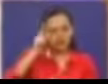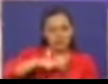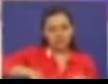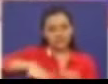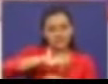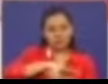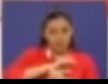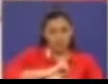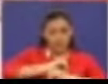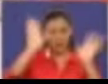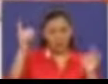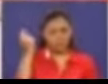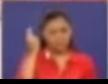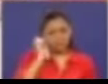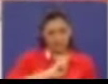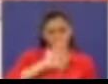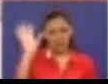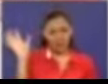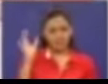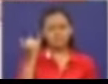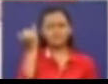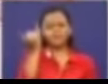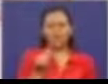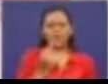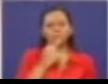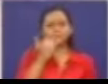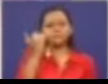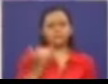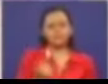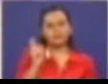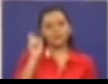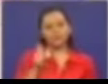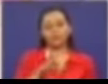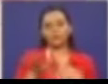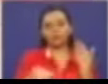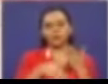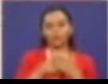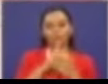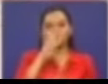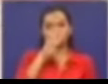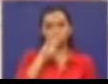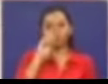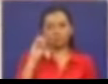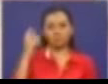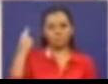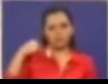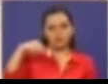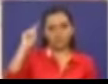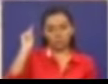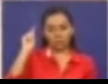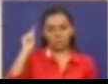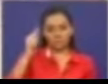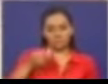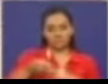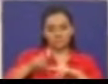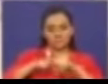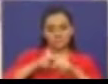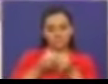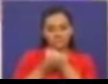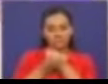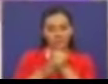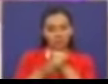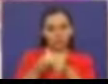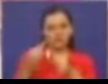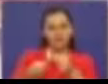Estado. ¿Estamos claros en eso? Hoy nos exigen que demos avales por más de 400 millones por el incremento del costo del metro de Quito.